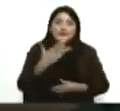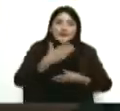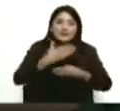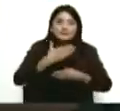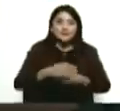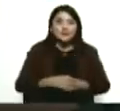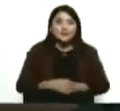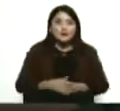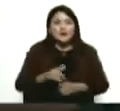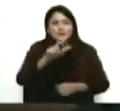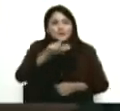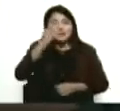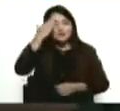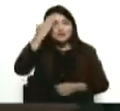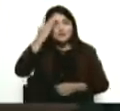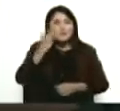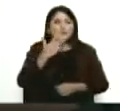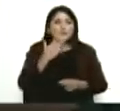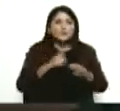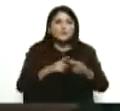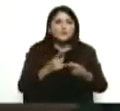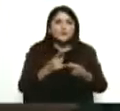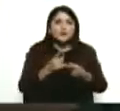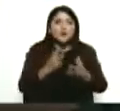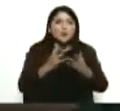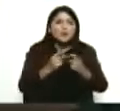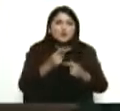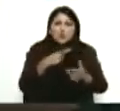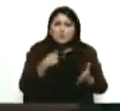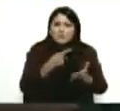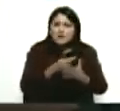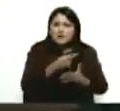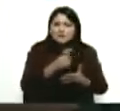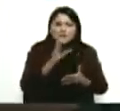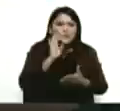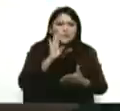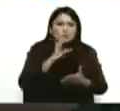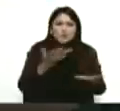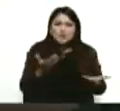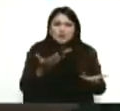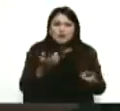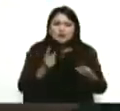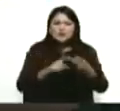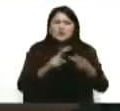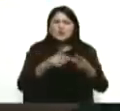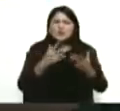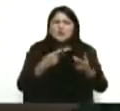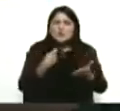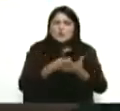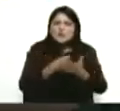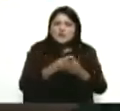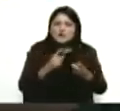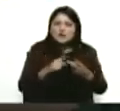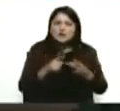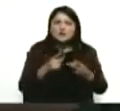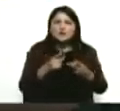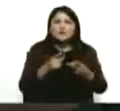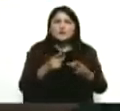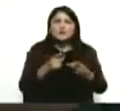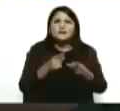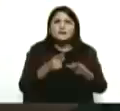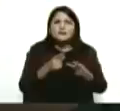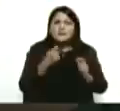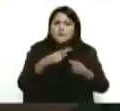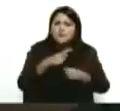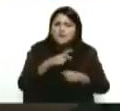máximo que la gente sepa, por ejemplo, cuánto es lo máximo que puedo pagar por desecho sólido, cuánto es lo máximo que puedo pagar por expendio de especies y